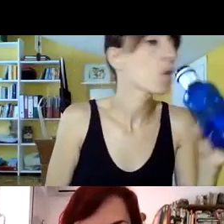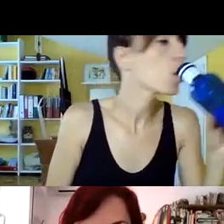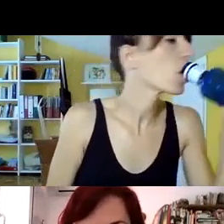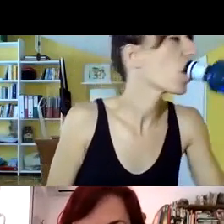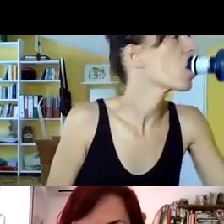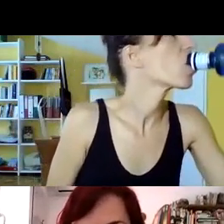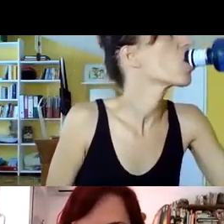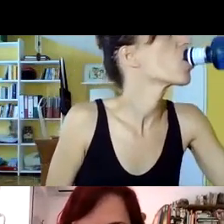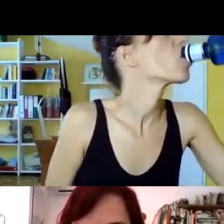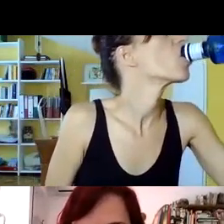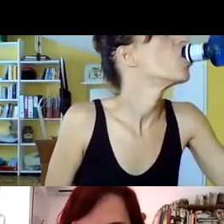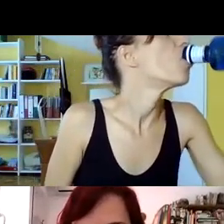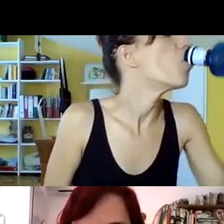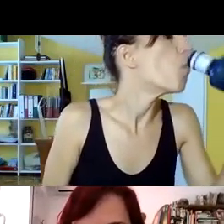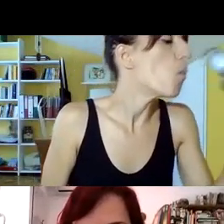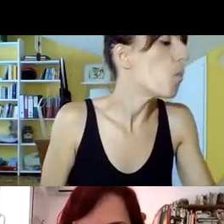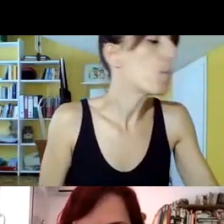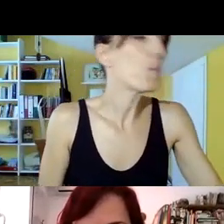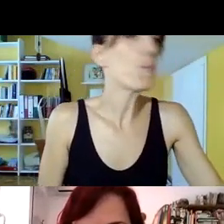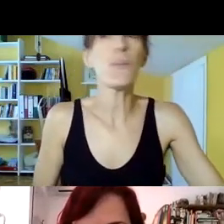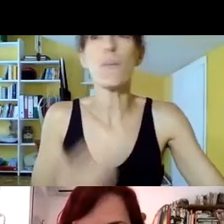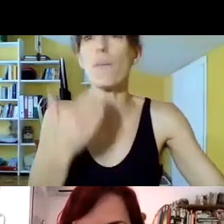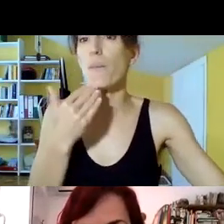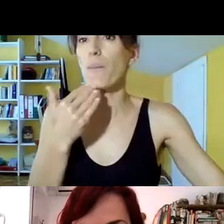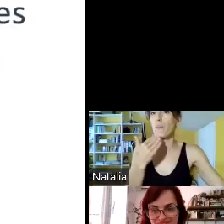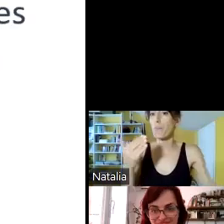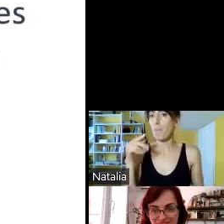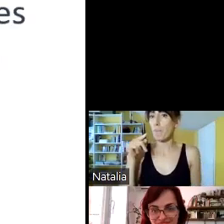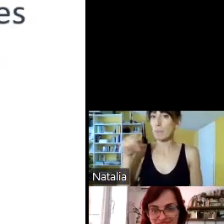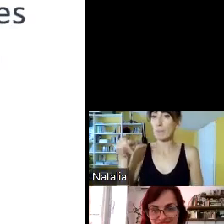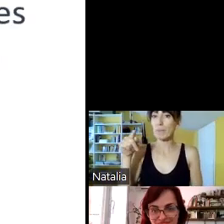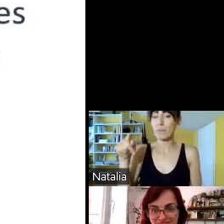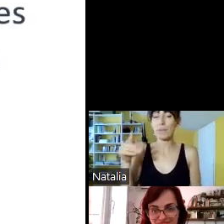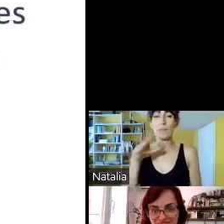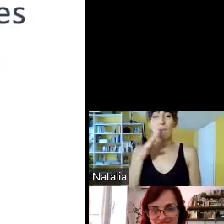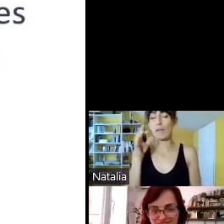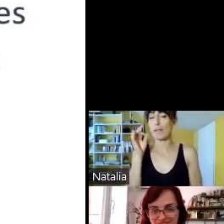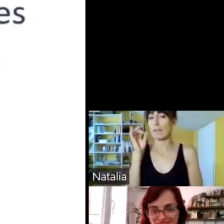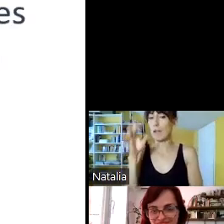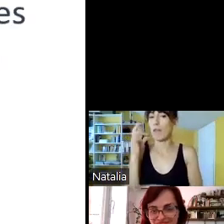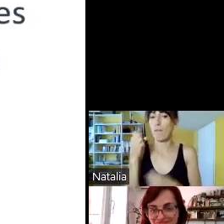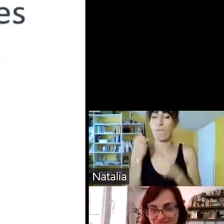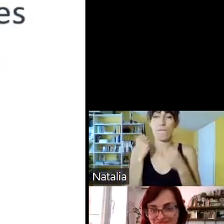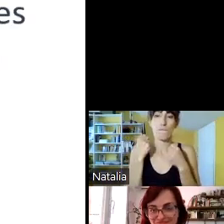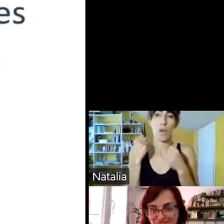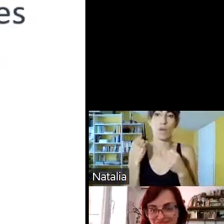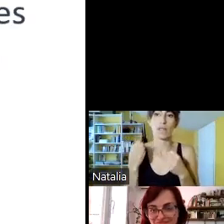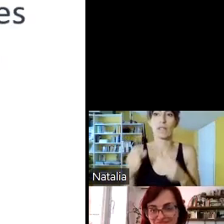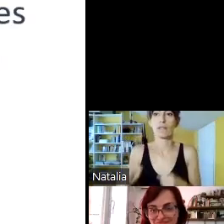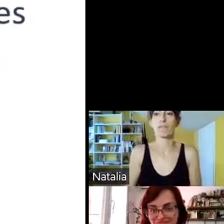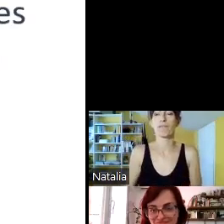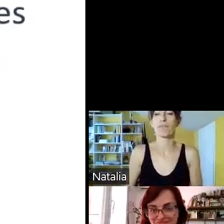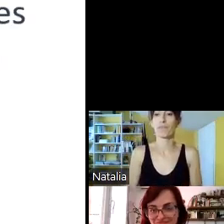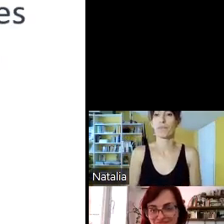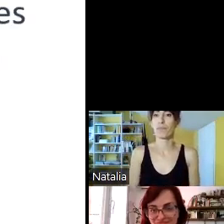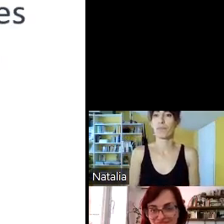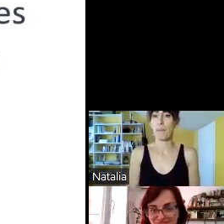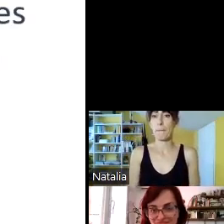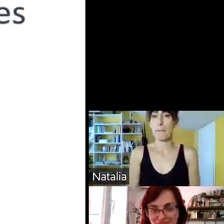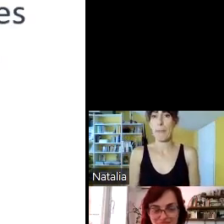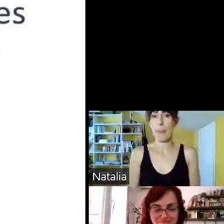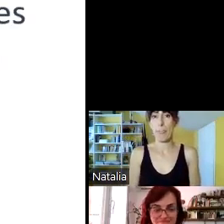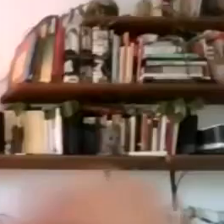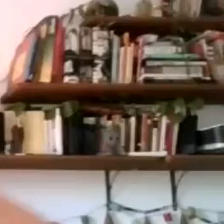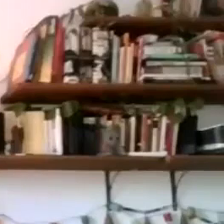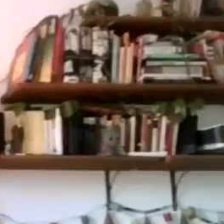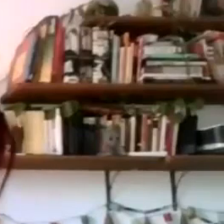Muchísimas gracias a ti, Clara, por esta intervención poderosa y que nos ha abierto